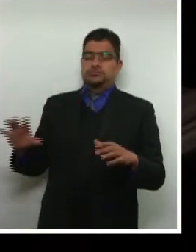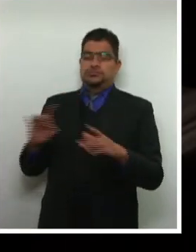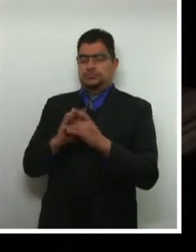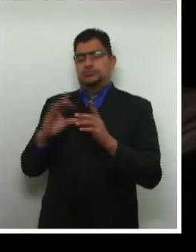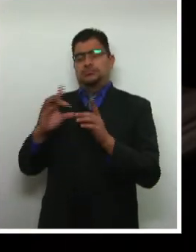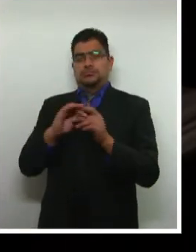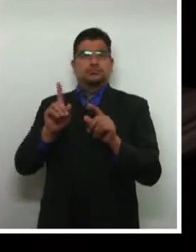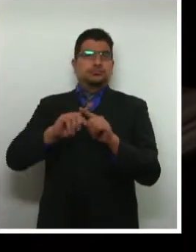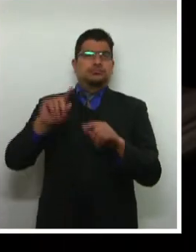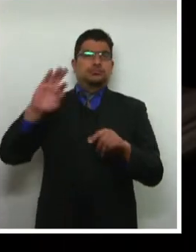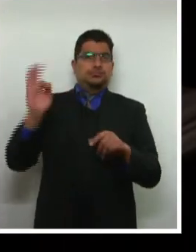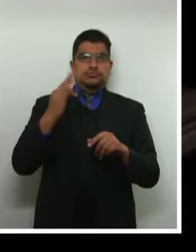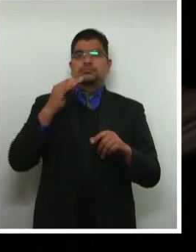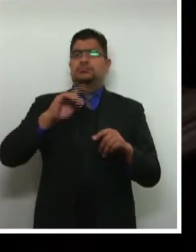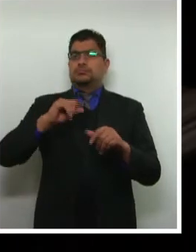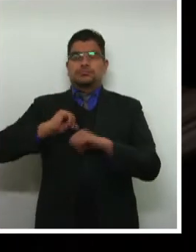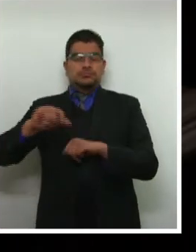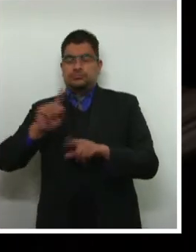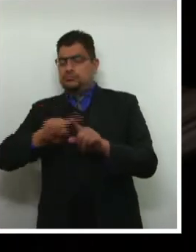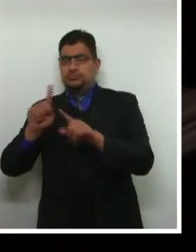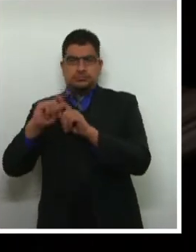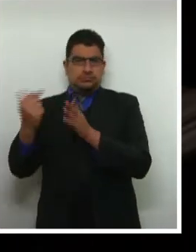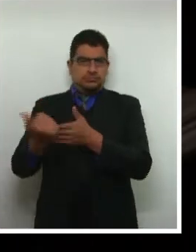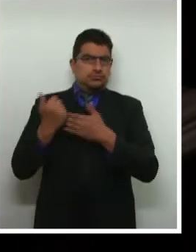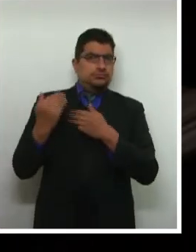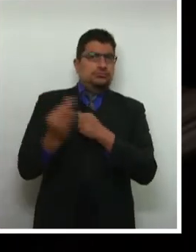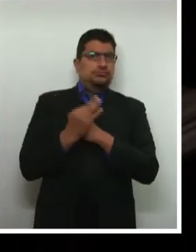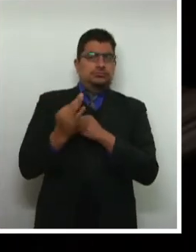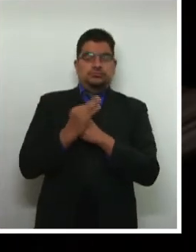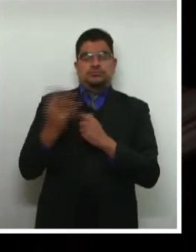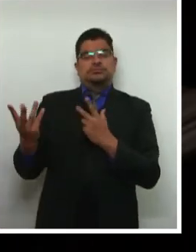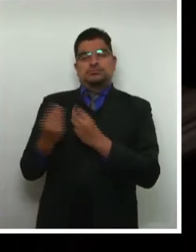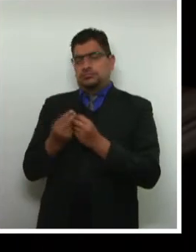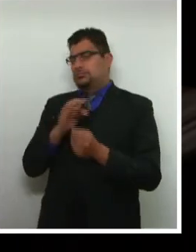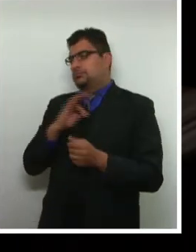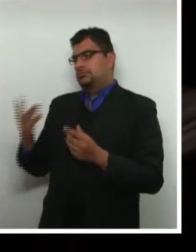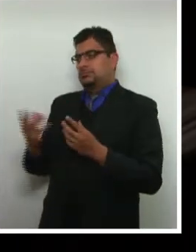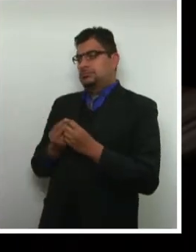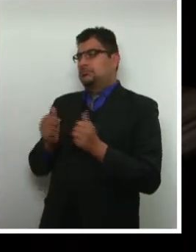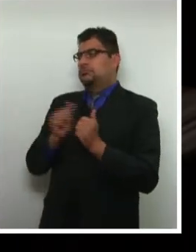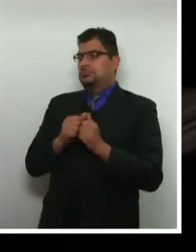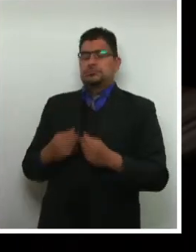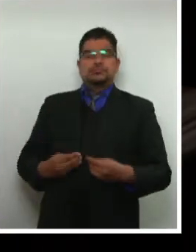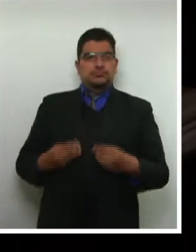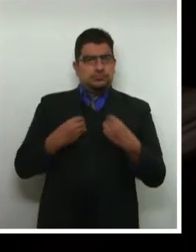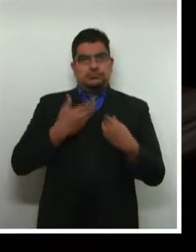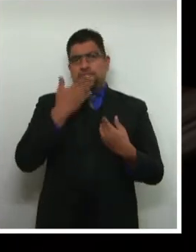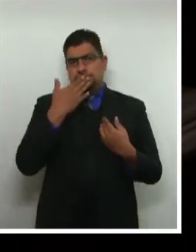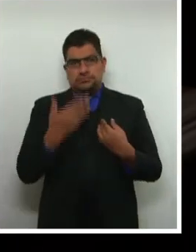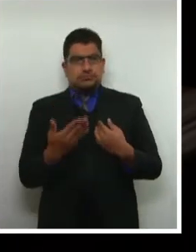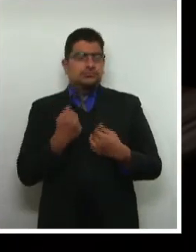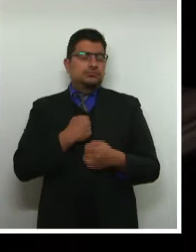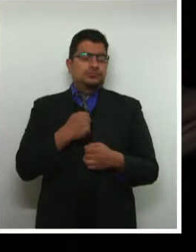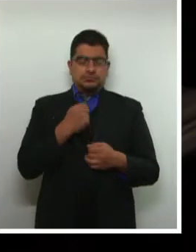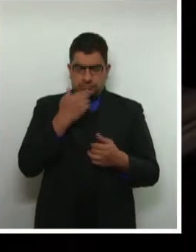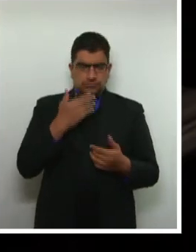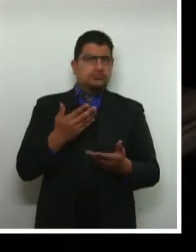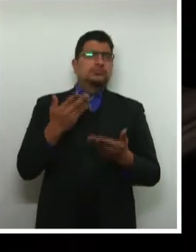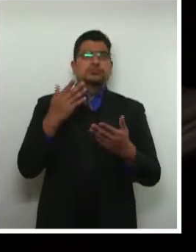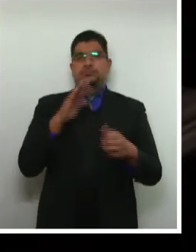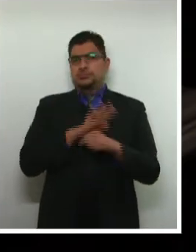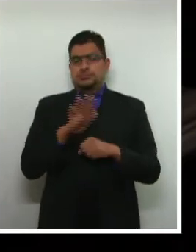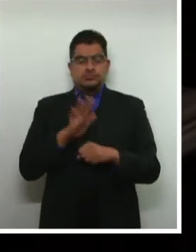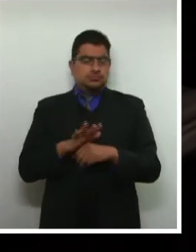a las autoridades federales, que son las que nos pueden garantizar una buena recuperación, un buen mantenimiento con las